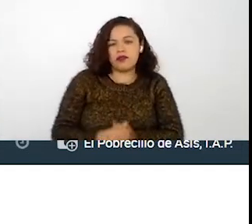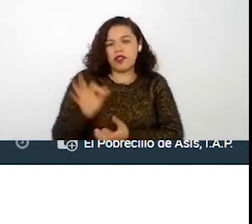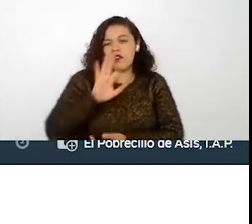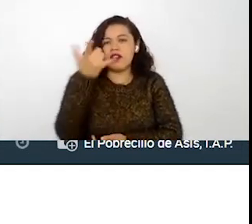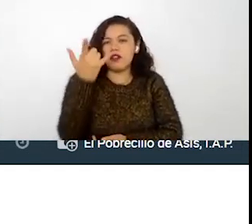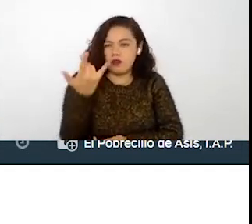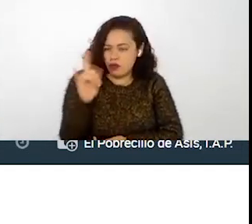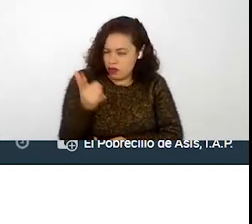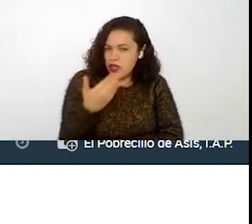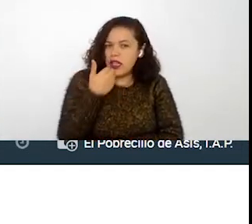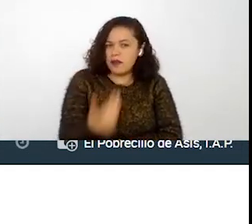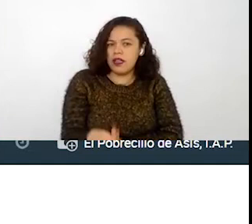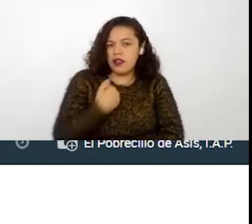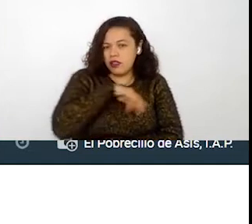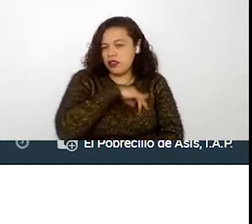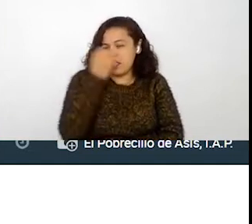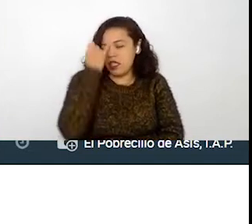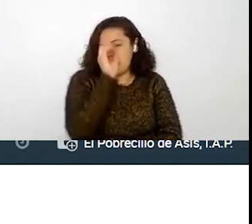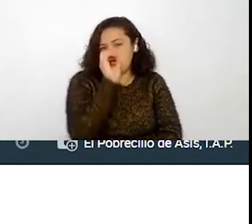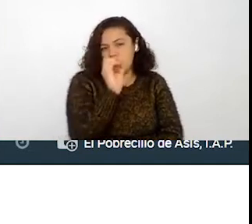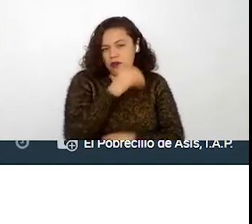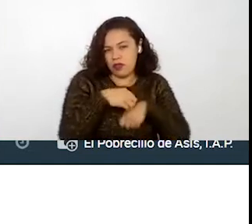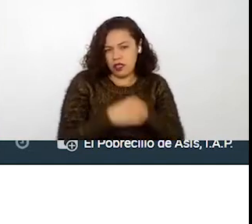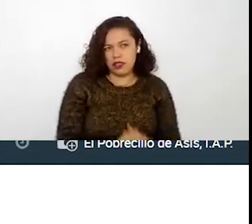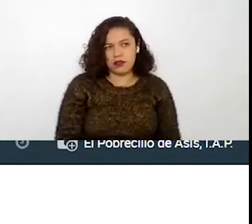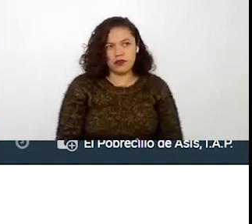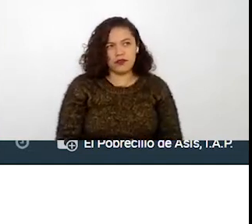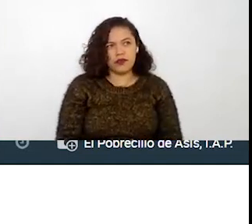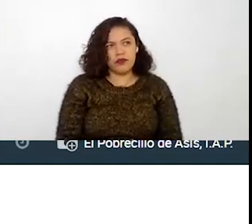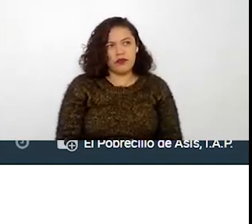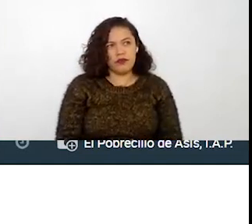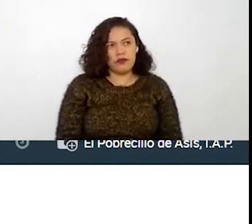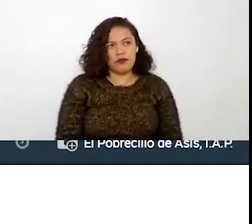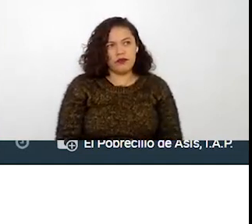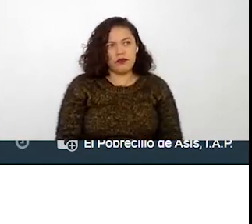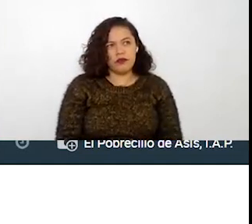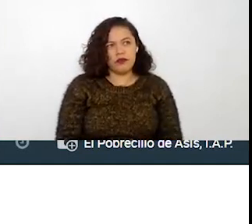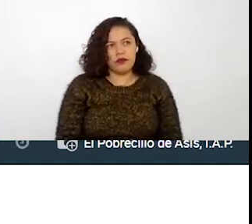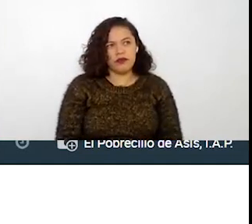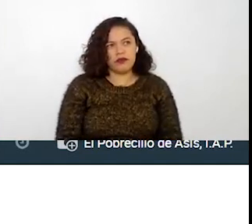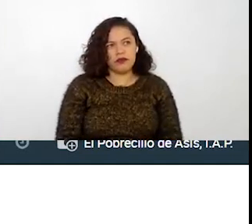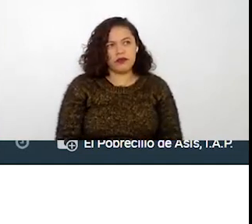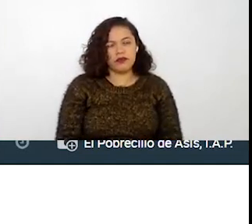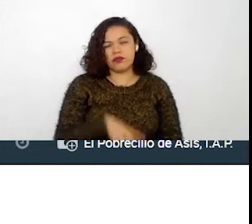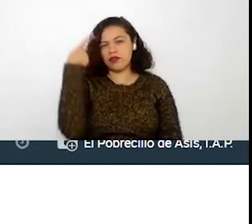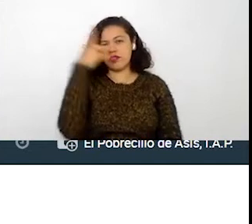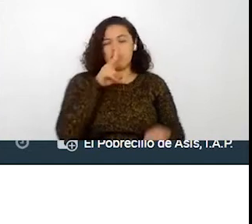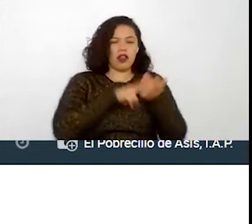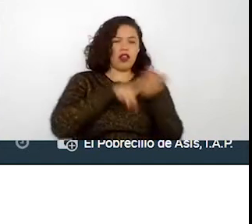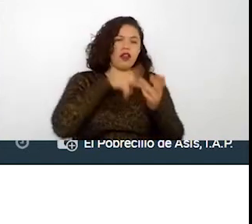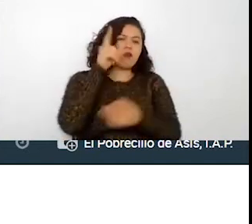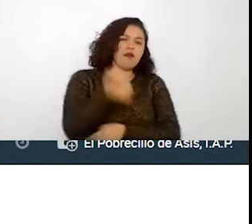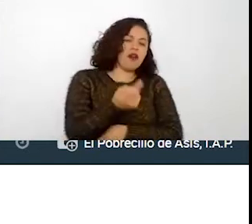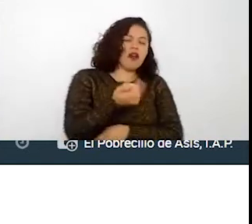también sería buena idea dejarla en cero porque van a tener este sus evaluaciones y hasta el